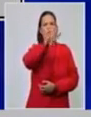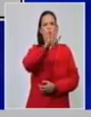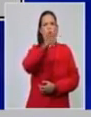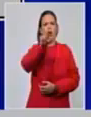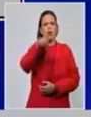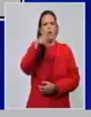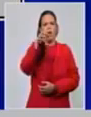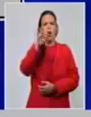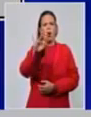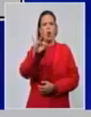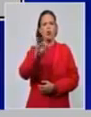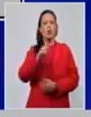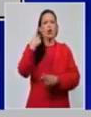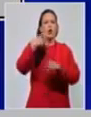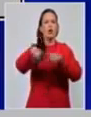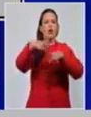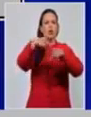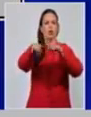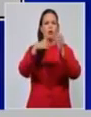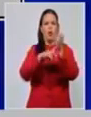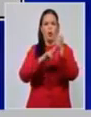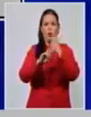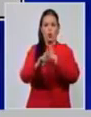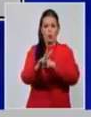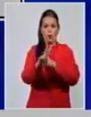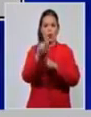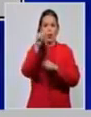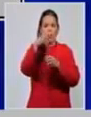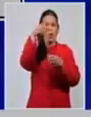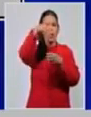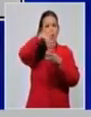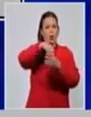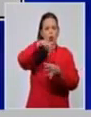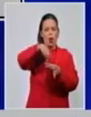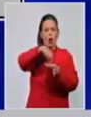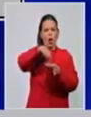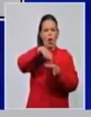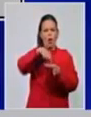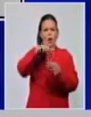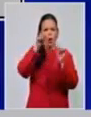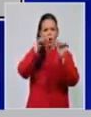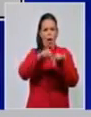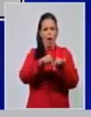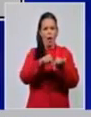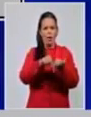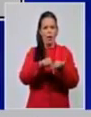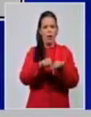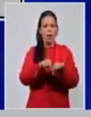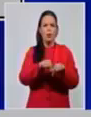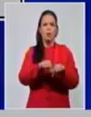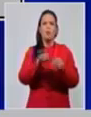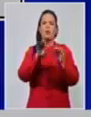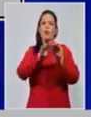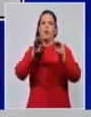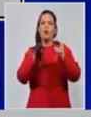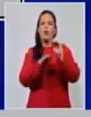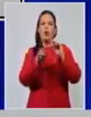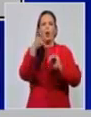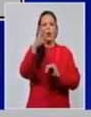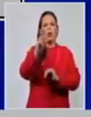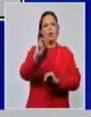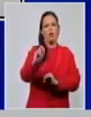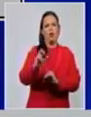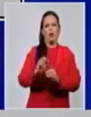y los otros territorios, incluyendo el municipio especial Isla de la Juventud, con tasas por debajo de